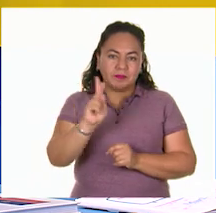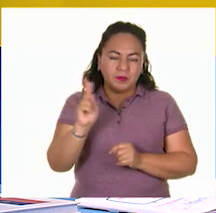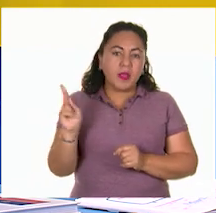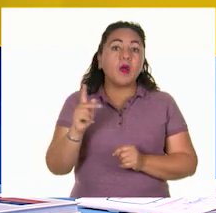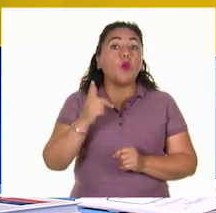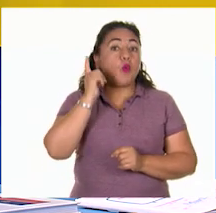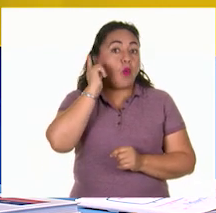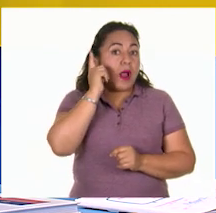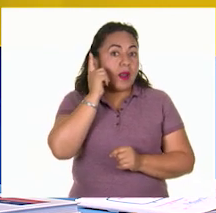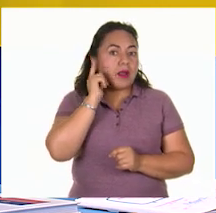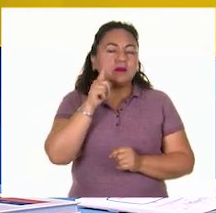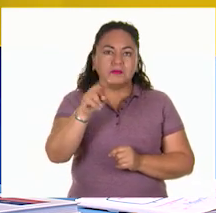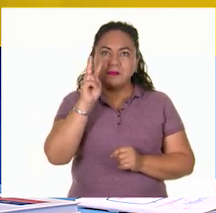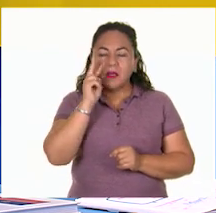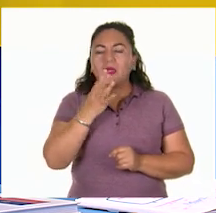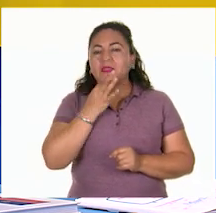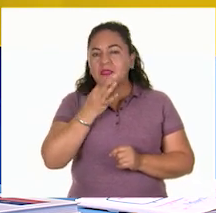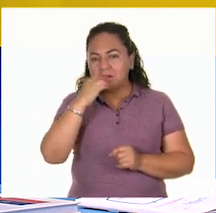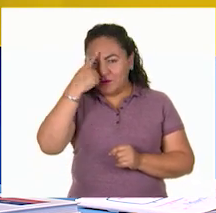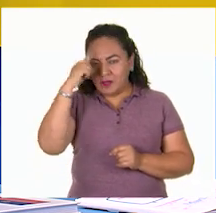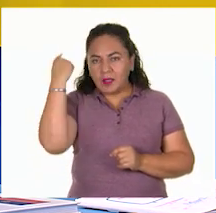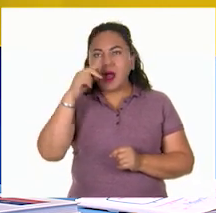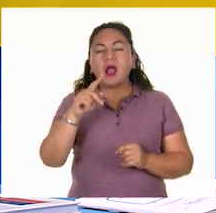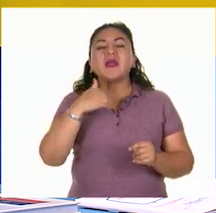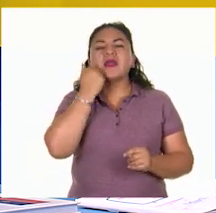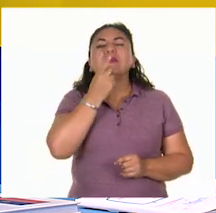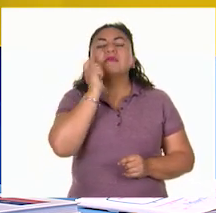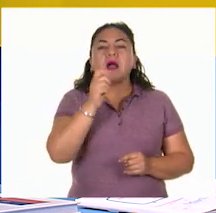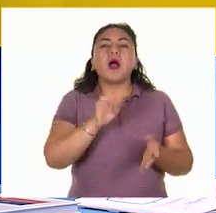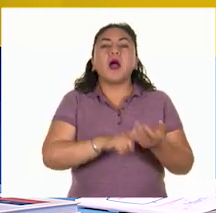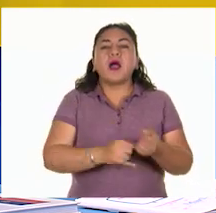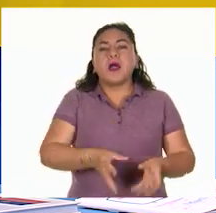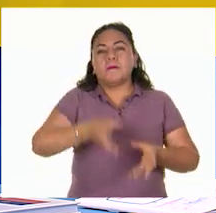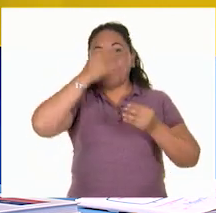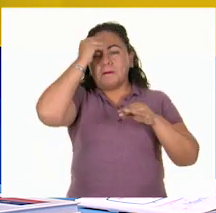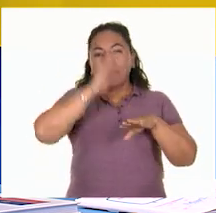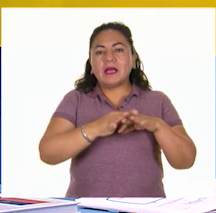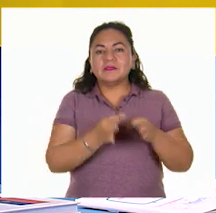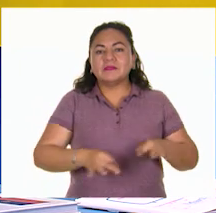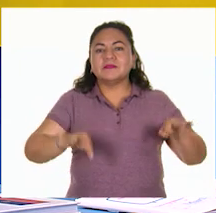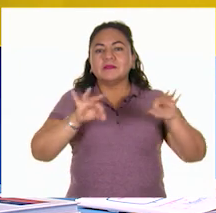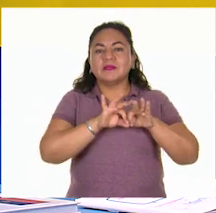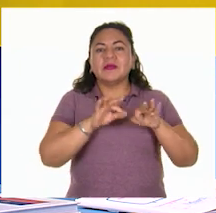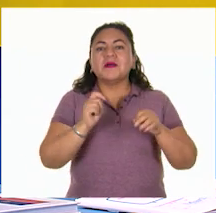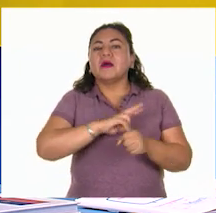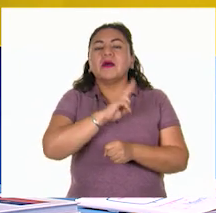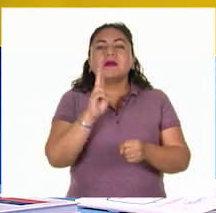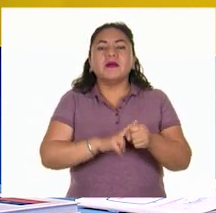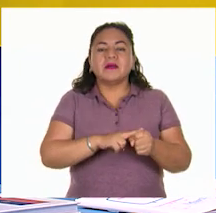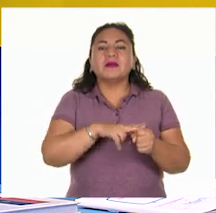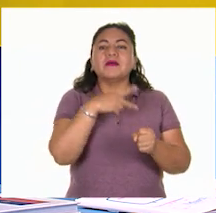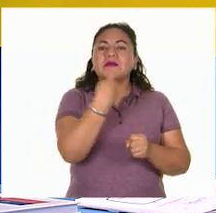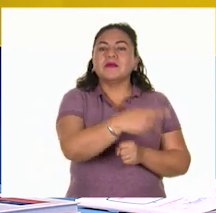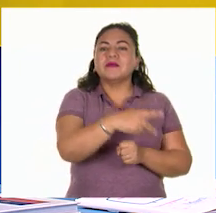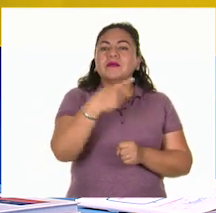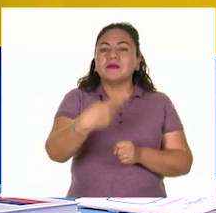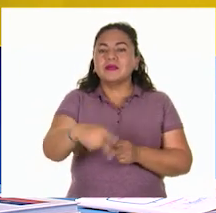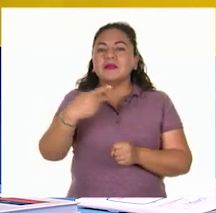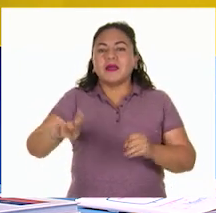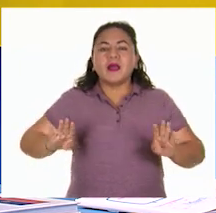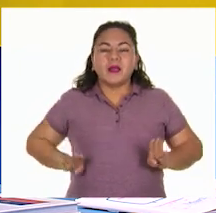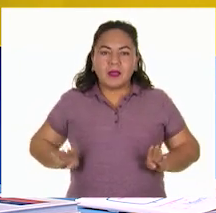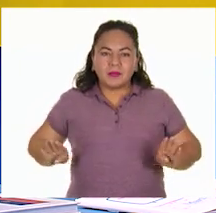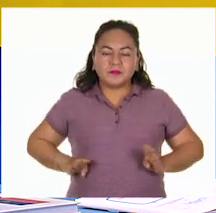que te haya parecido tan sencillo. Significa que te has apropiado de lo fundamental de la naturaleza de cada tipo de